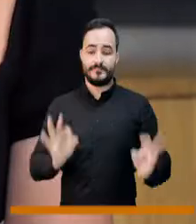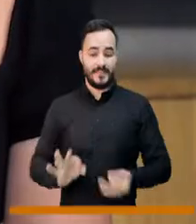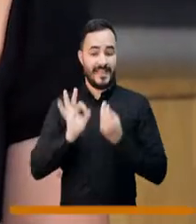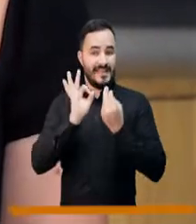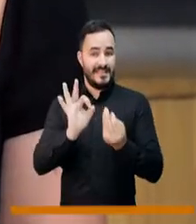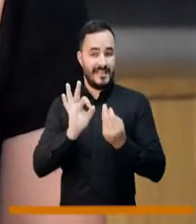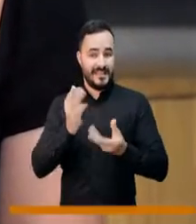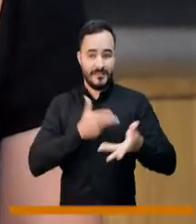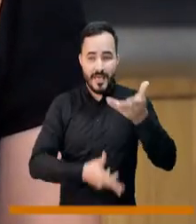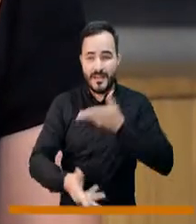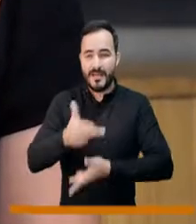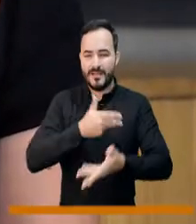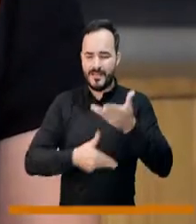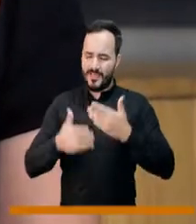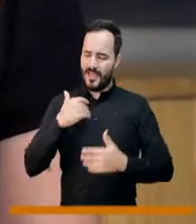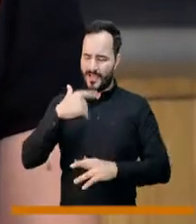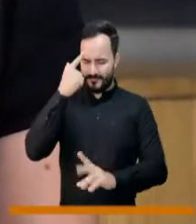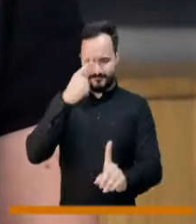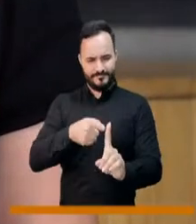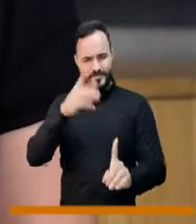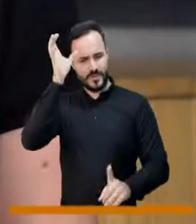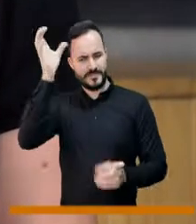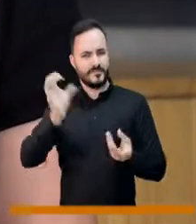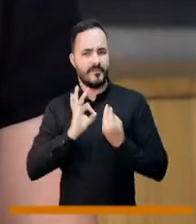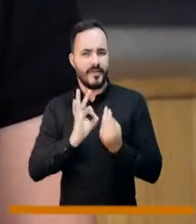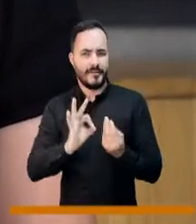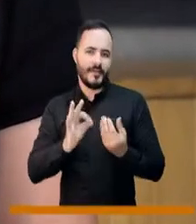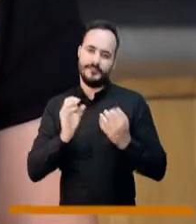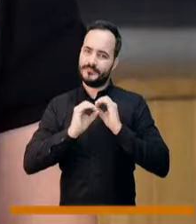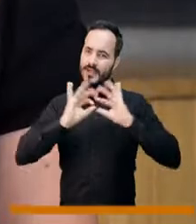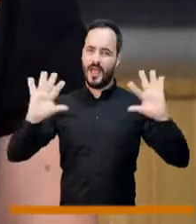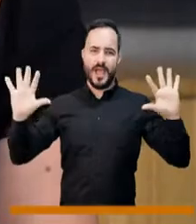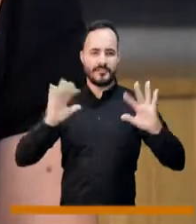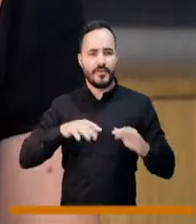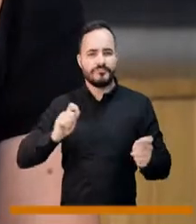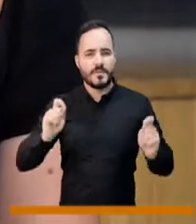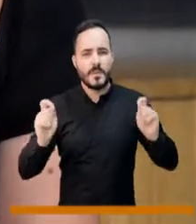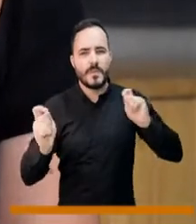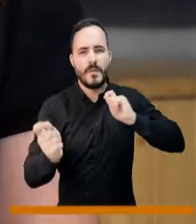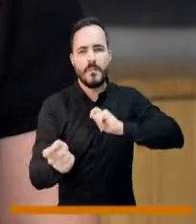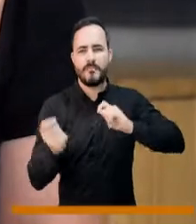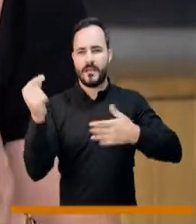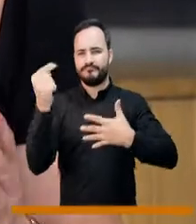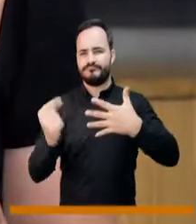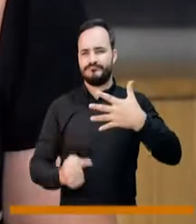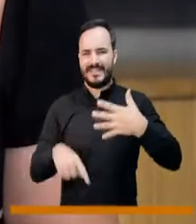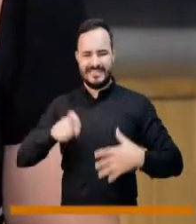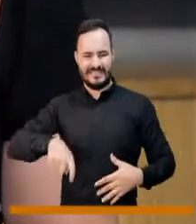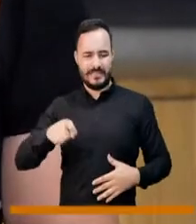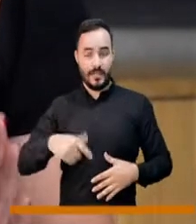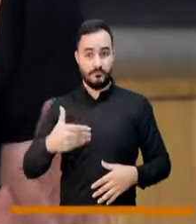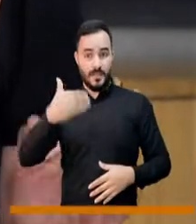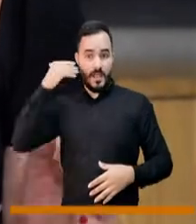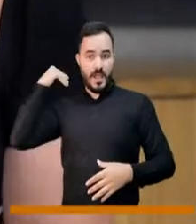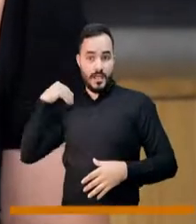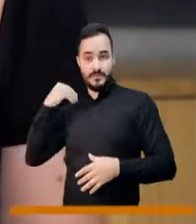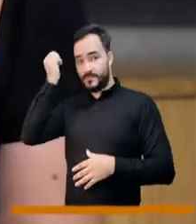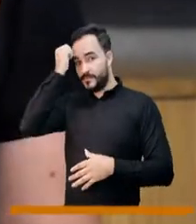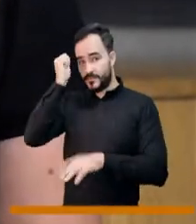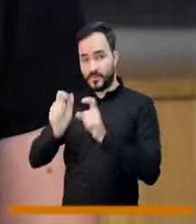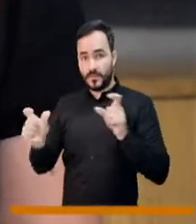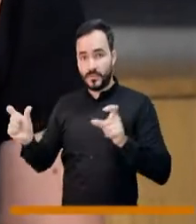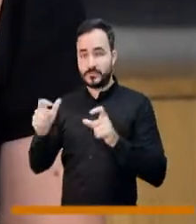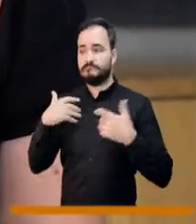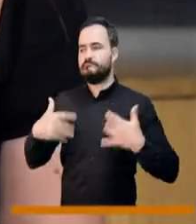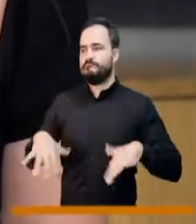gracias. Hablar de calidad en este momento es hablar de toda la transformación y la reinversión que nos tocó hacer